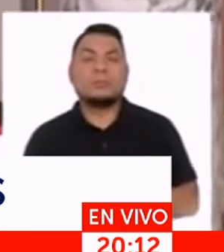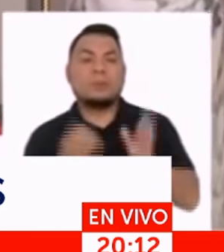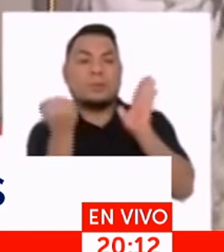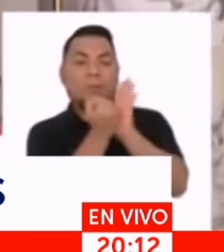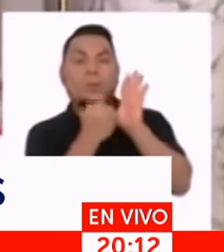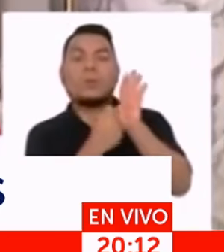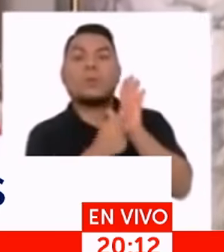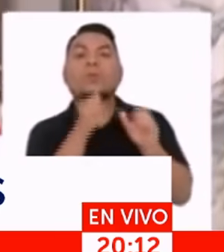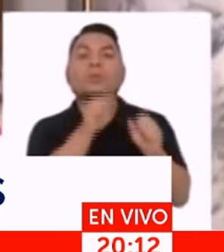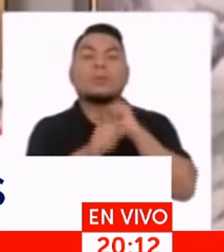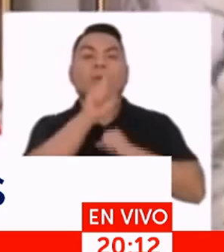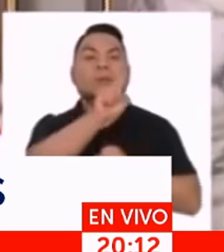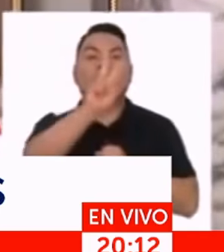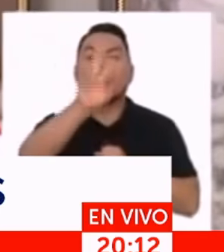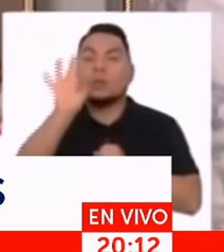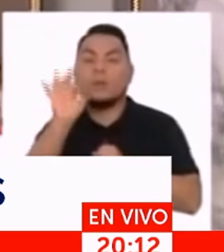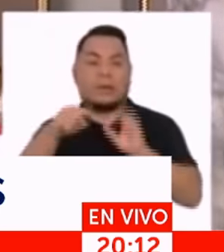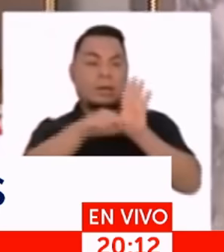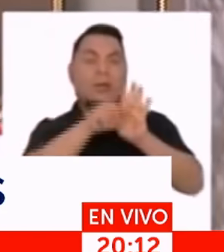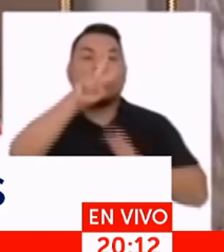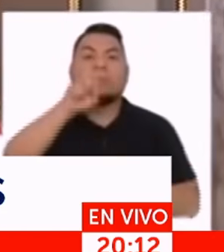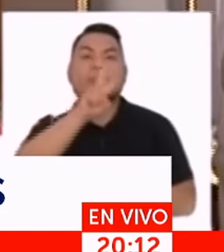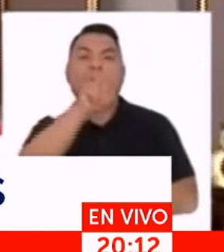Resolución Suprema número